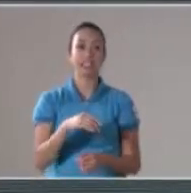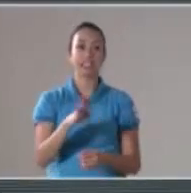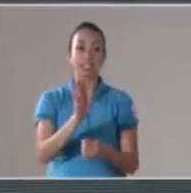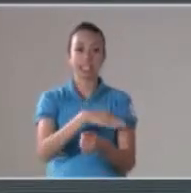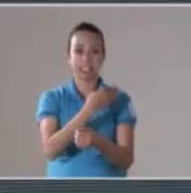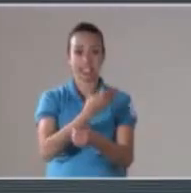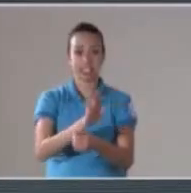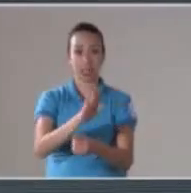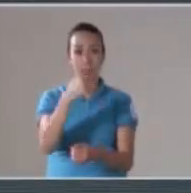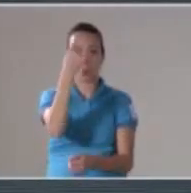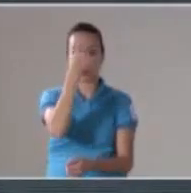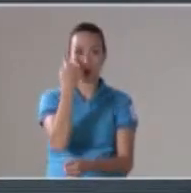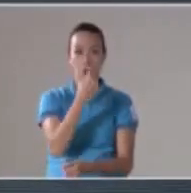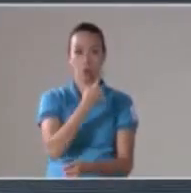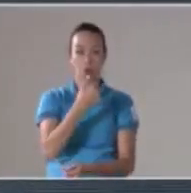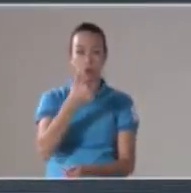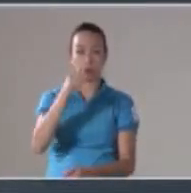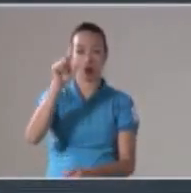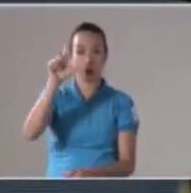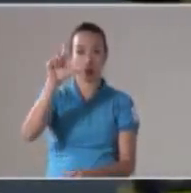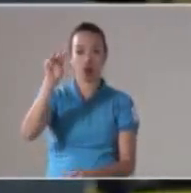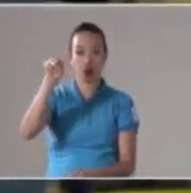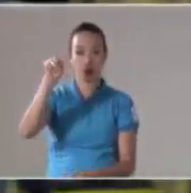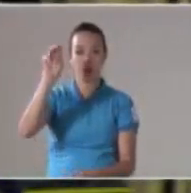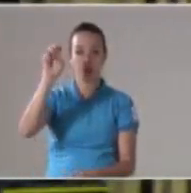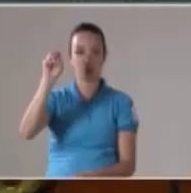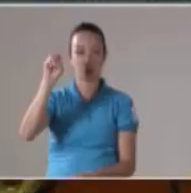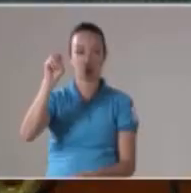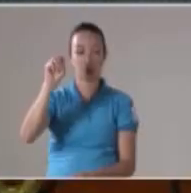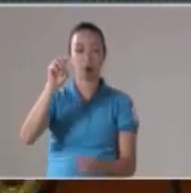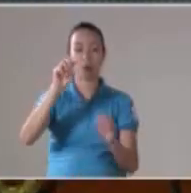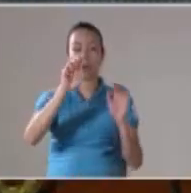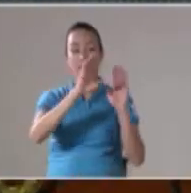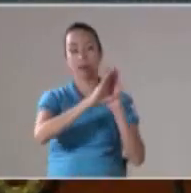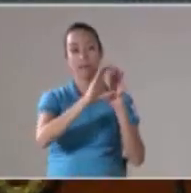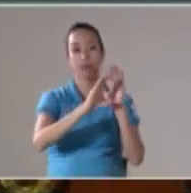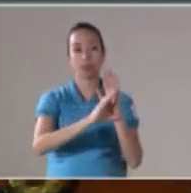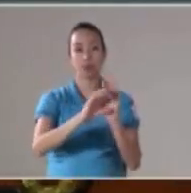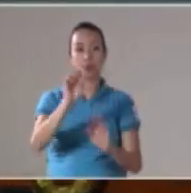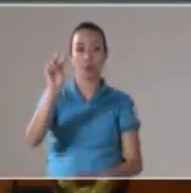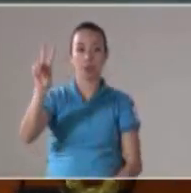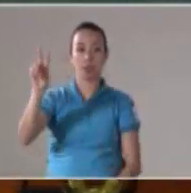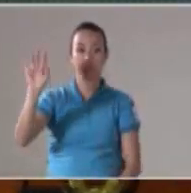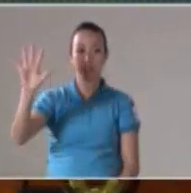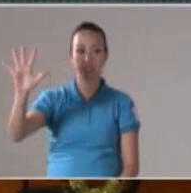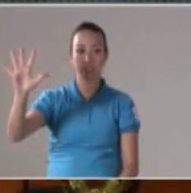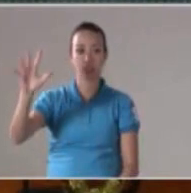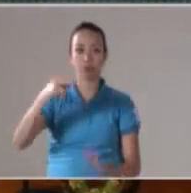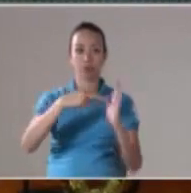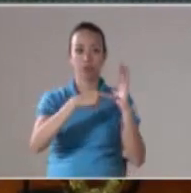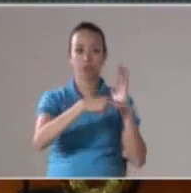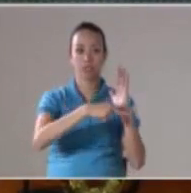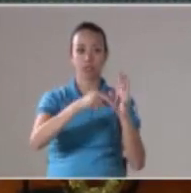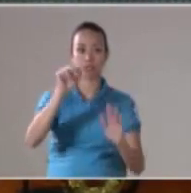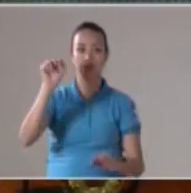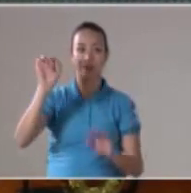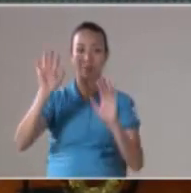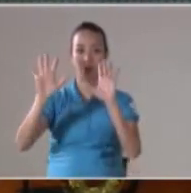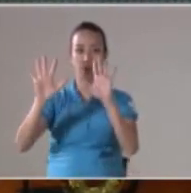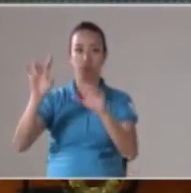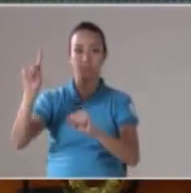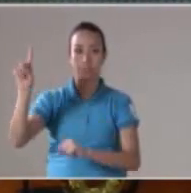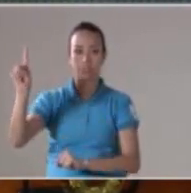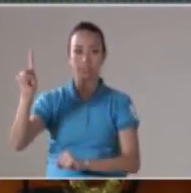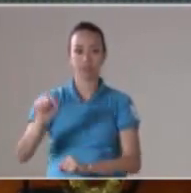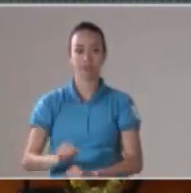Salmo 25:11. Y le pones el micrófono, pero métale, porque este es un tiempo bien